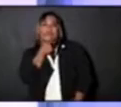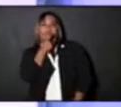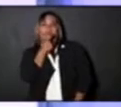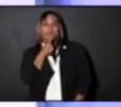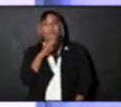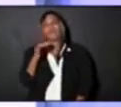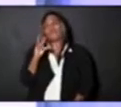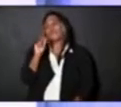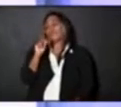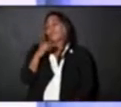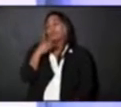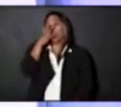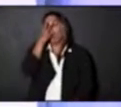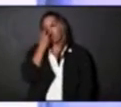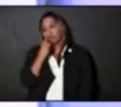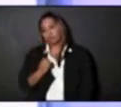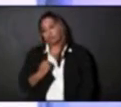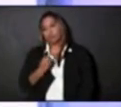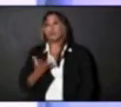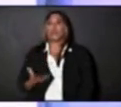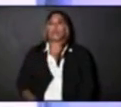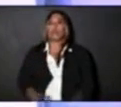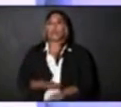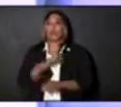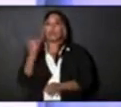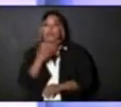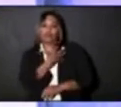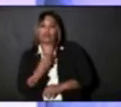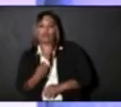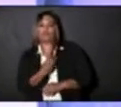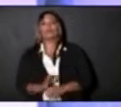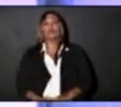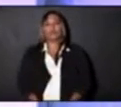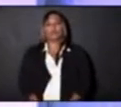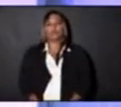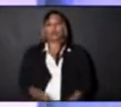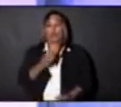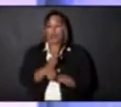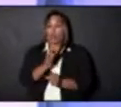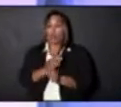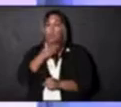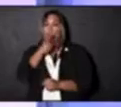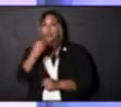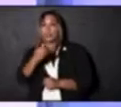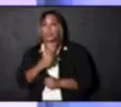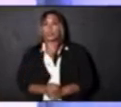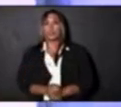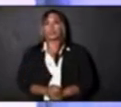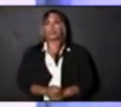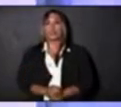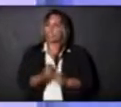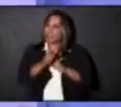no es ni nunca será la misma, pero lo que sí les puedo decir es que nuestra